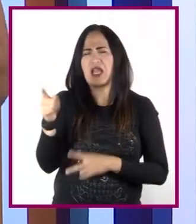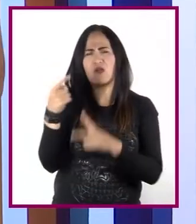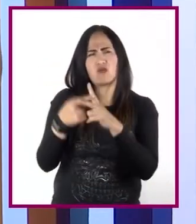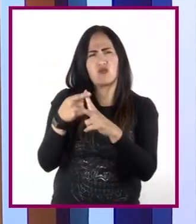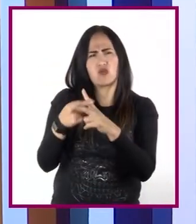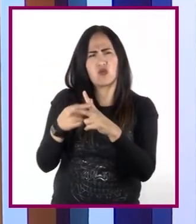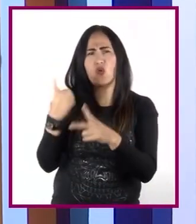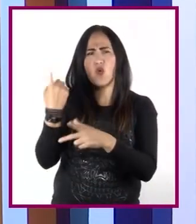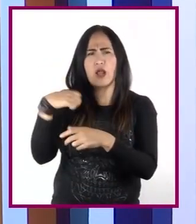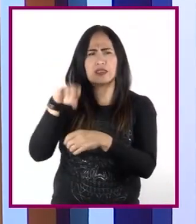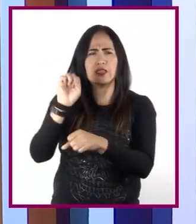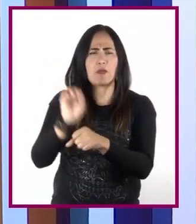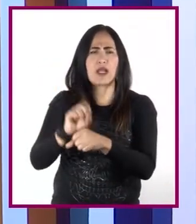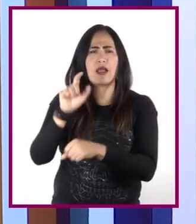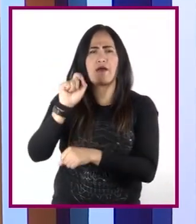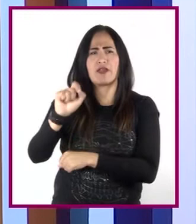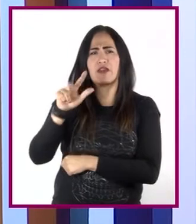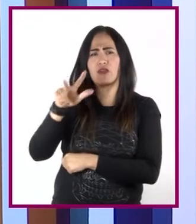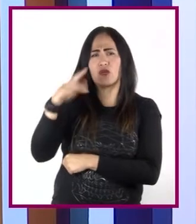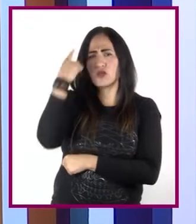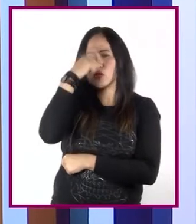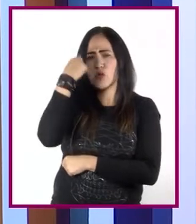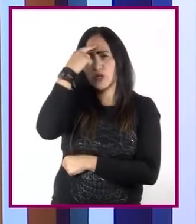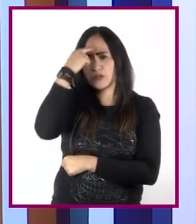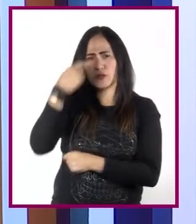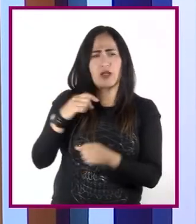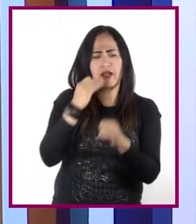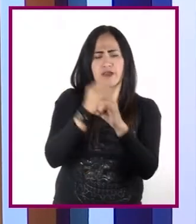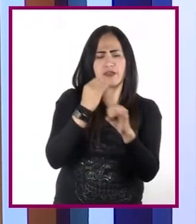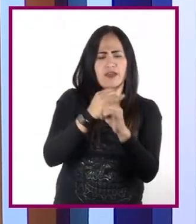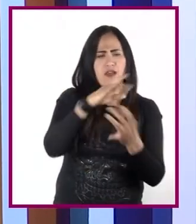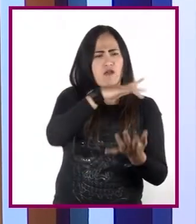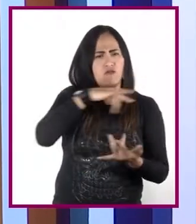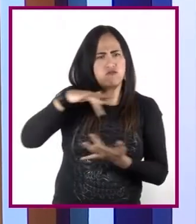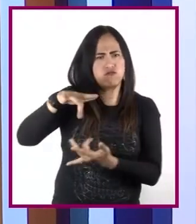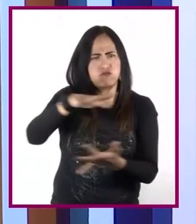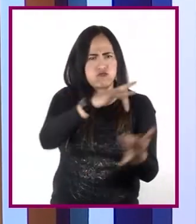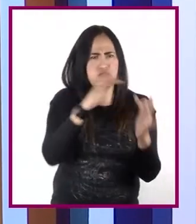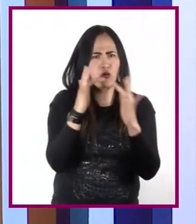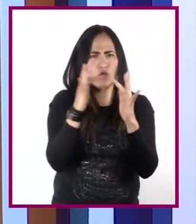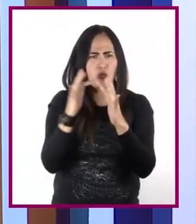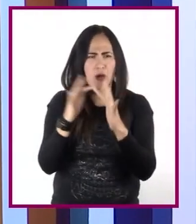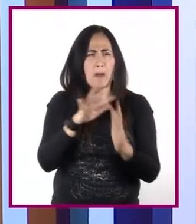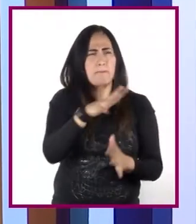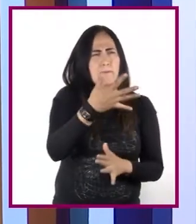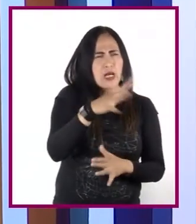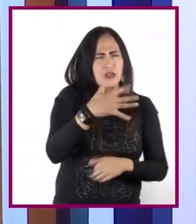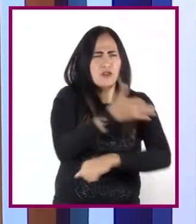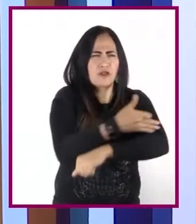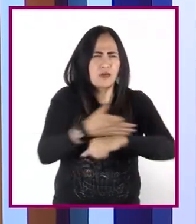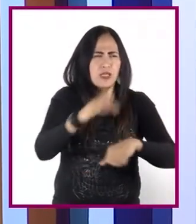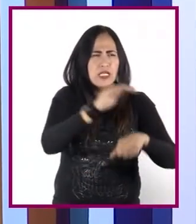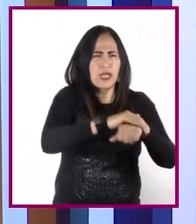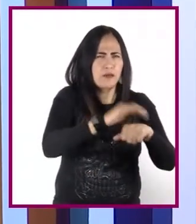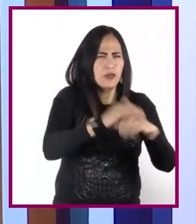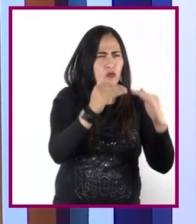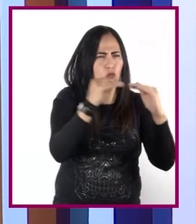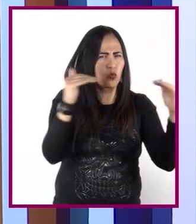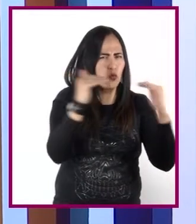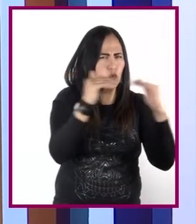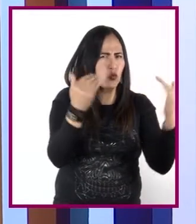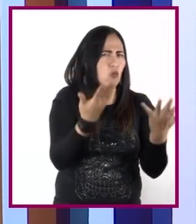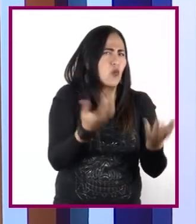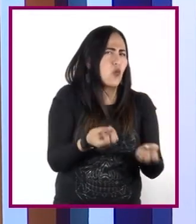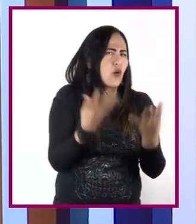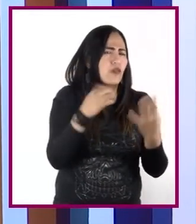a la semana utiliza 28 horas para navegar en ellas. Si el promedio que obtuvimos de sus familiares y amigos fue de